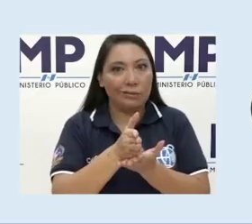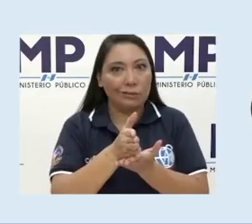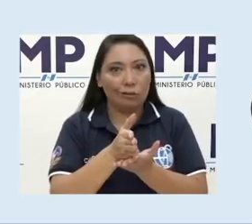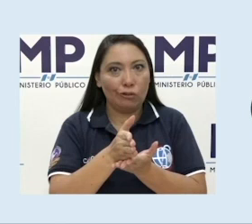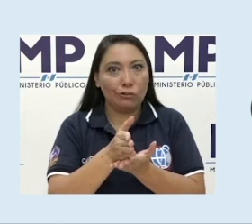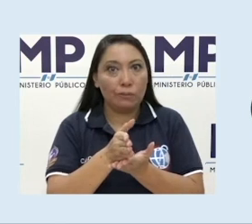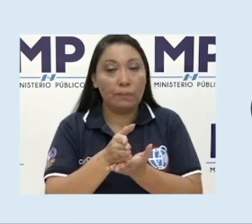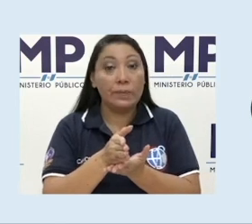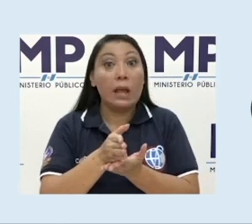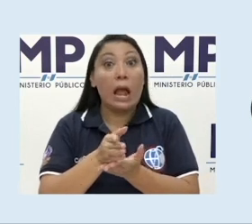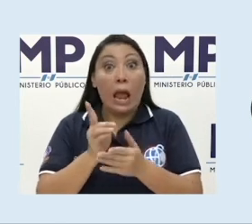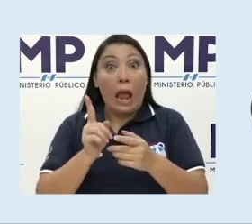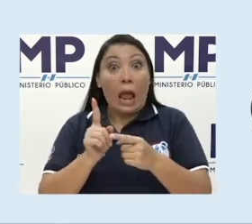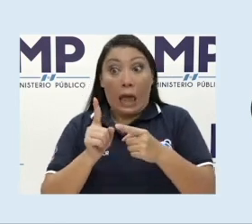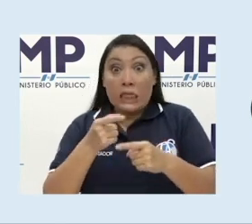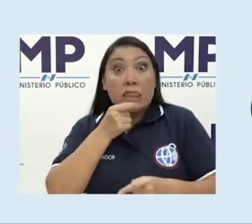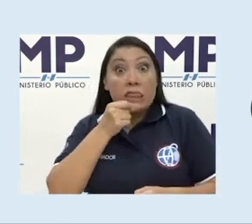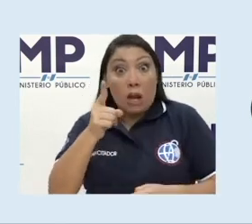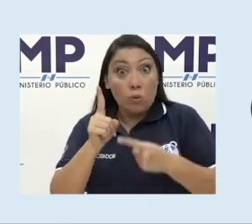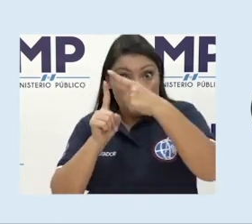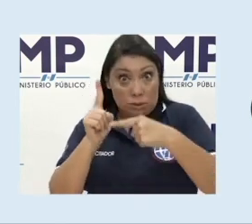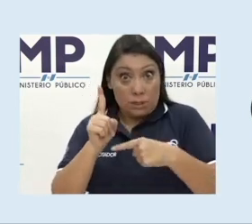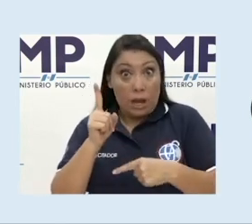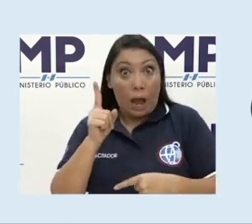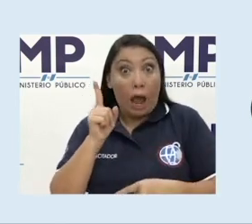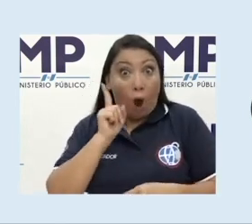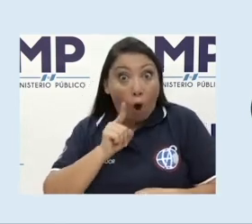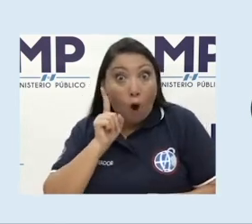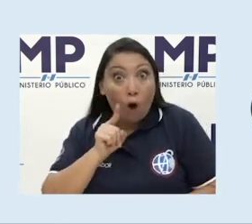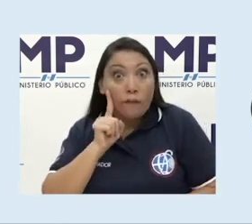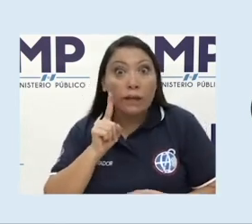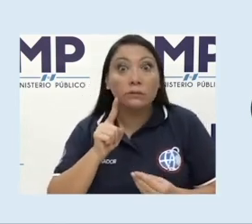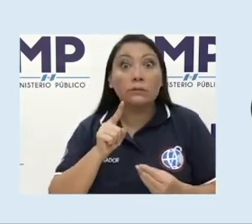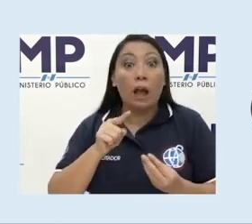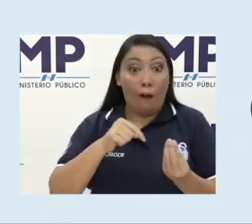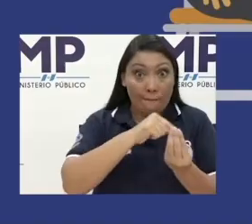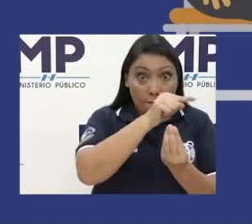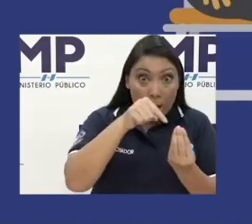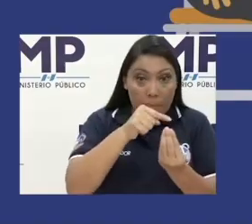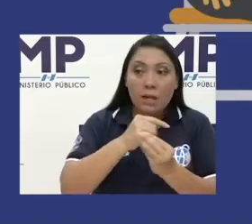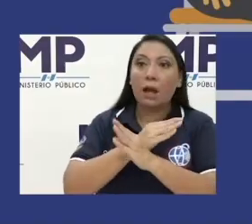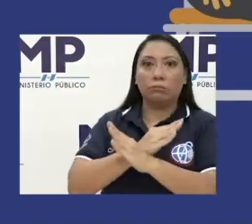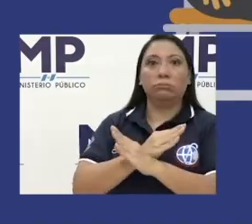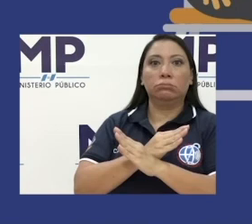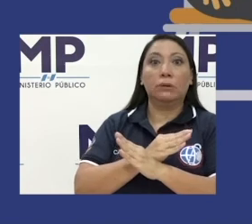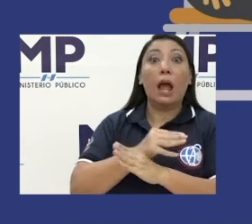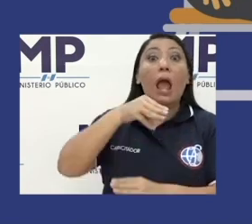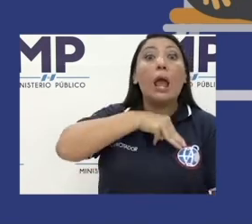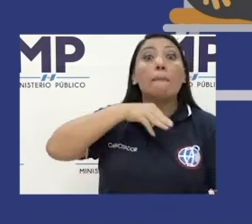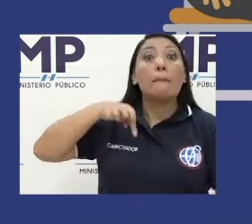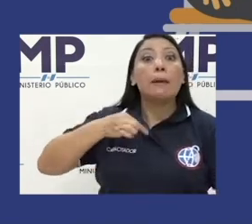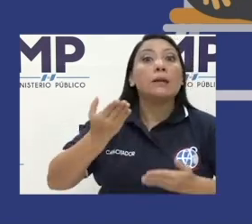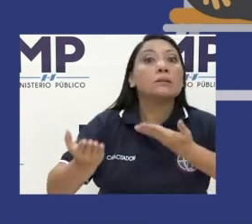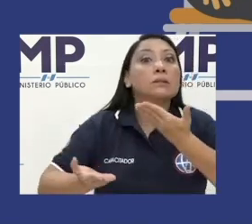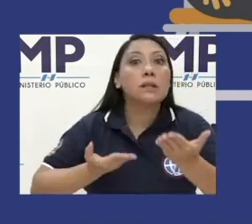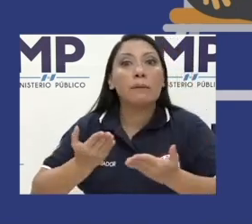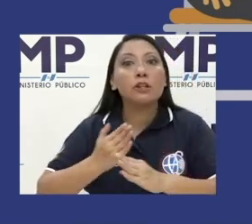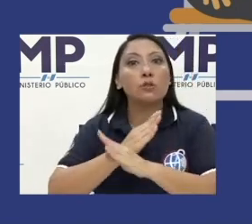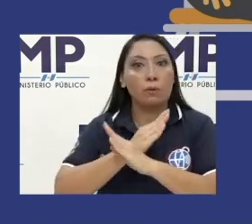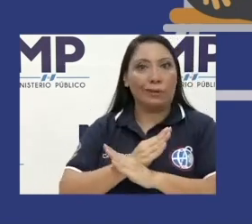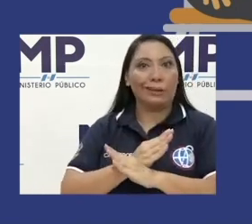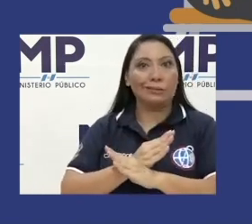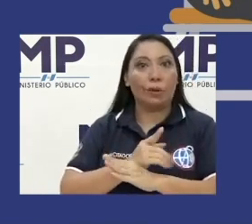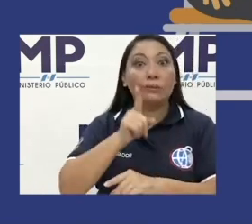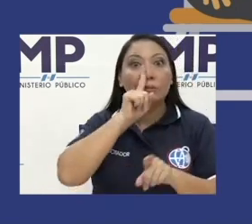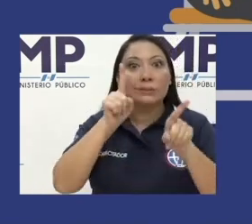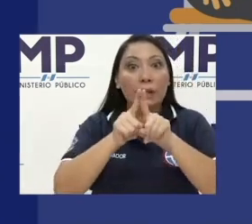derechos. Gracias a la denuncia que puso Fernando, él y su familia recibieron servicios de protección, como